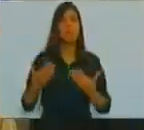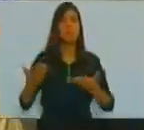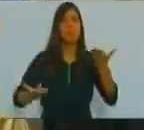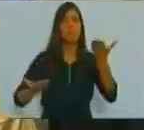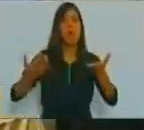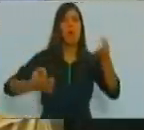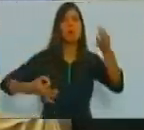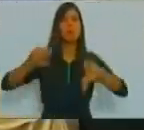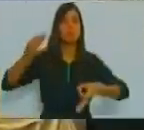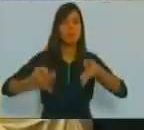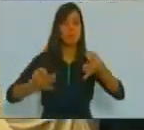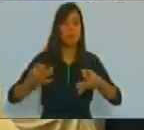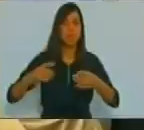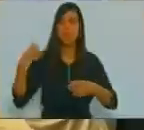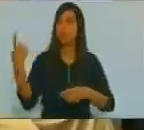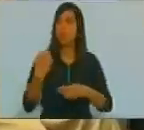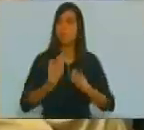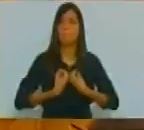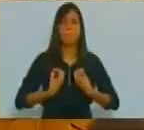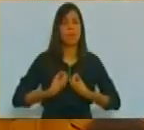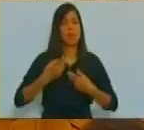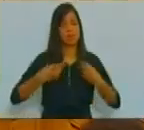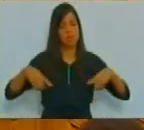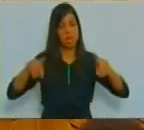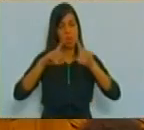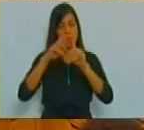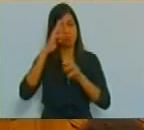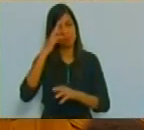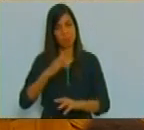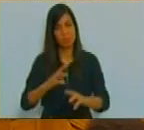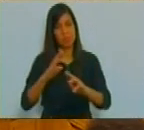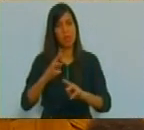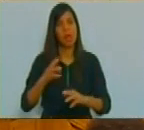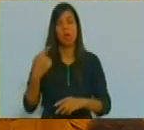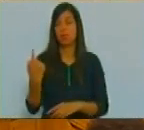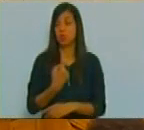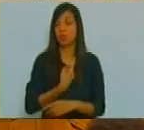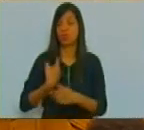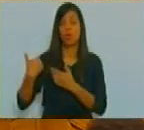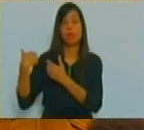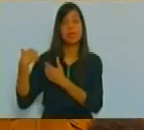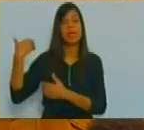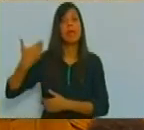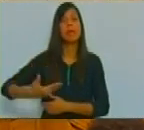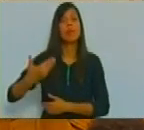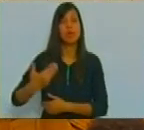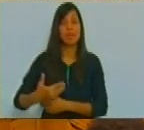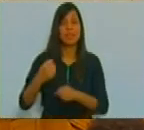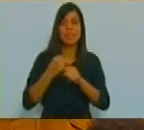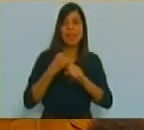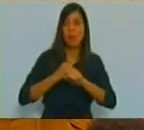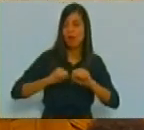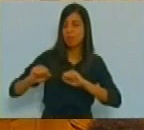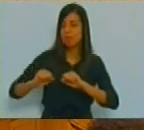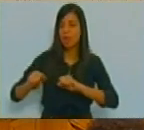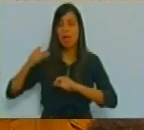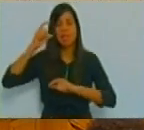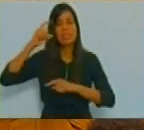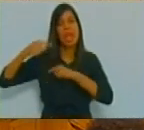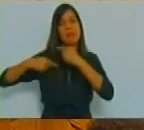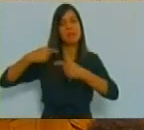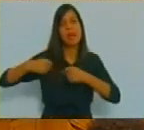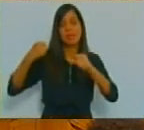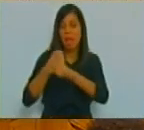humano donde todos podamos vivir en dignidad nosotros tenemos la tarea fundamental de trabajar todos los días de nuestra vida